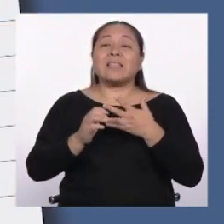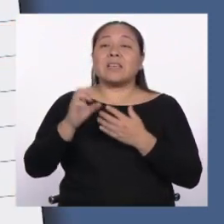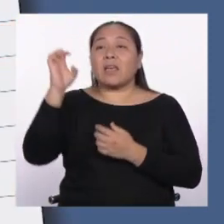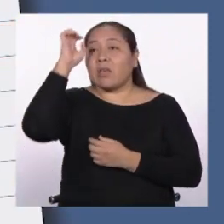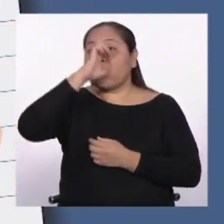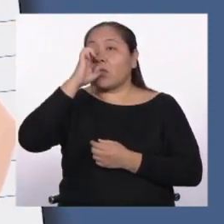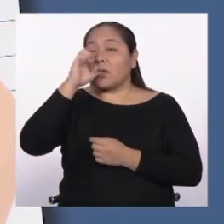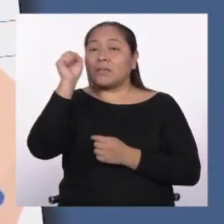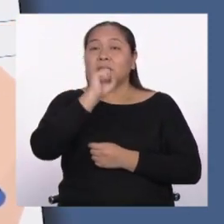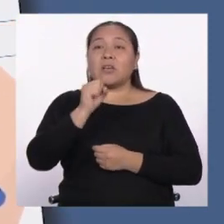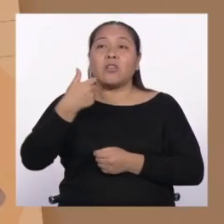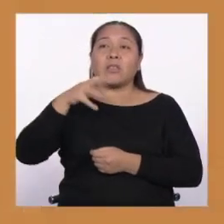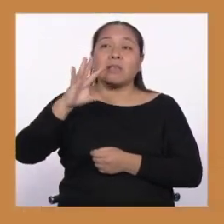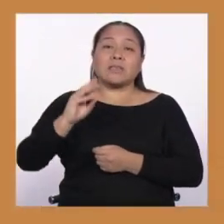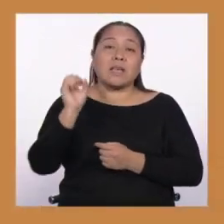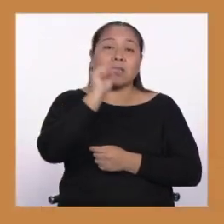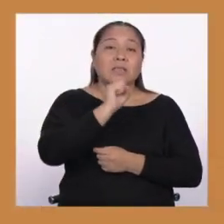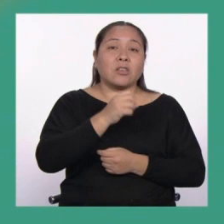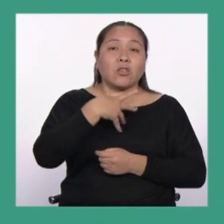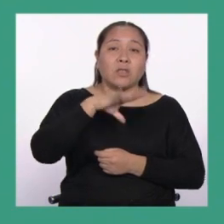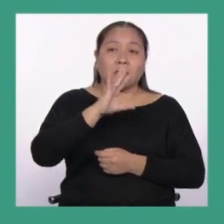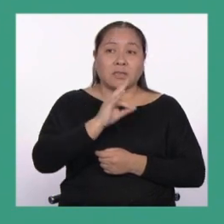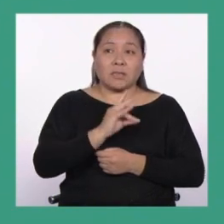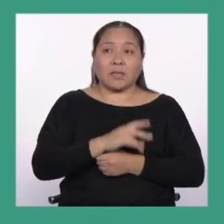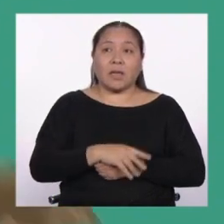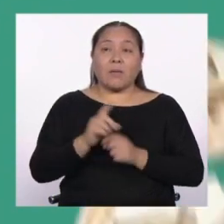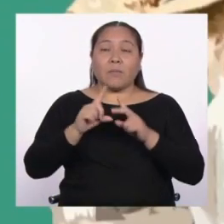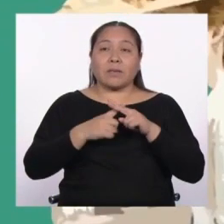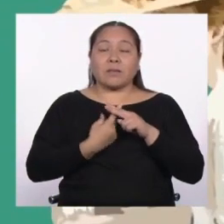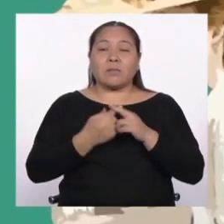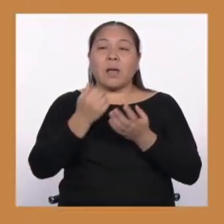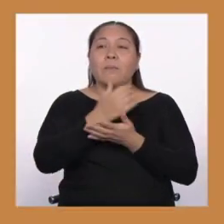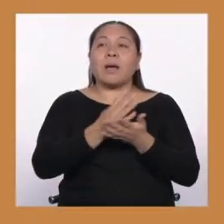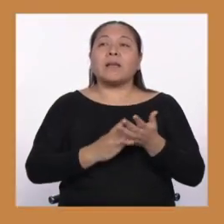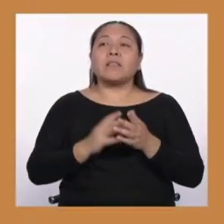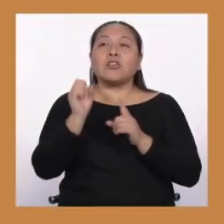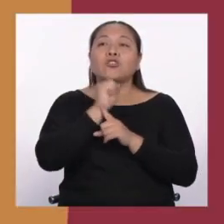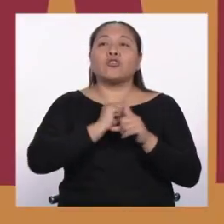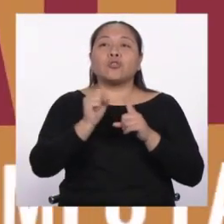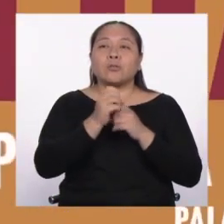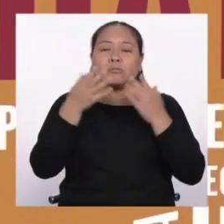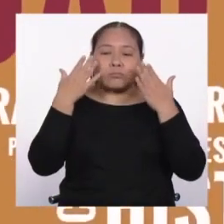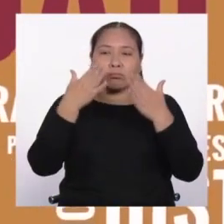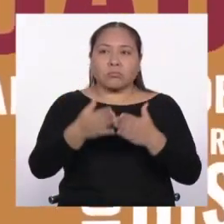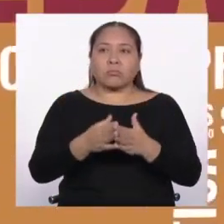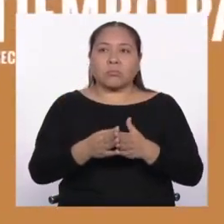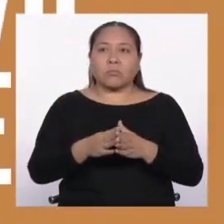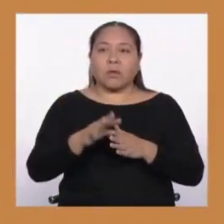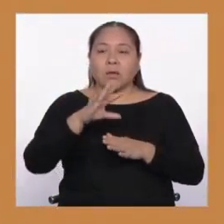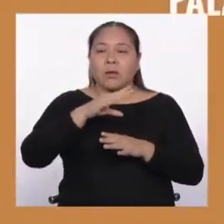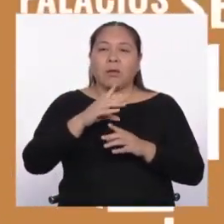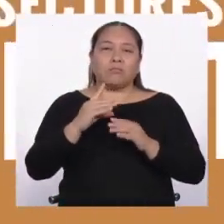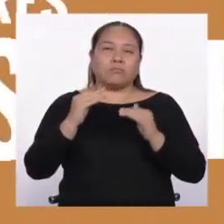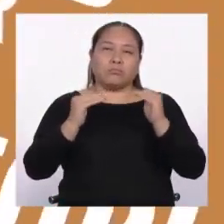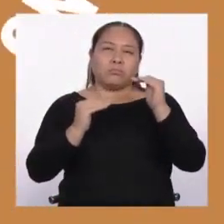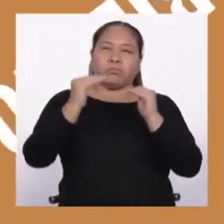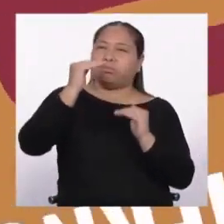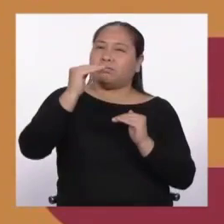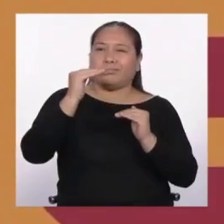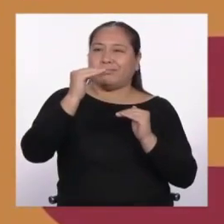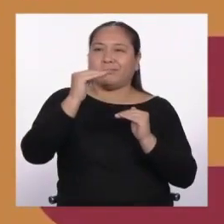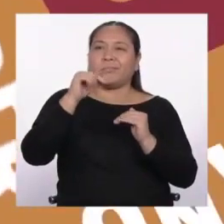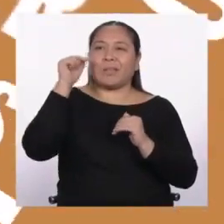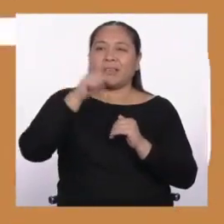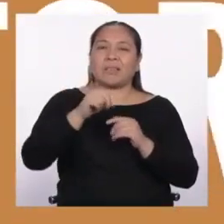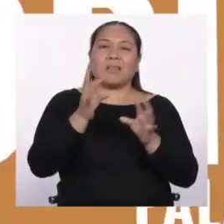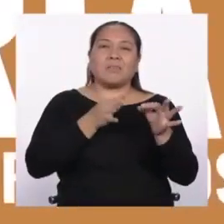XVI y XVII. Comencemos hablando del aspecto social. Para hablar de ese aspecto, desigualdad sería la palabra clave para definir